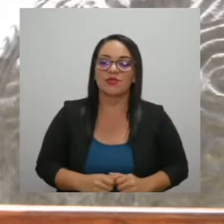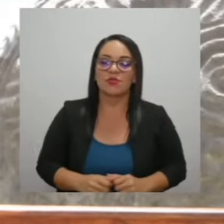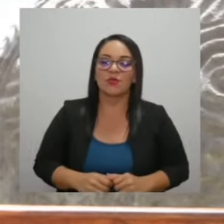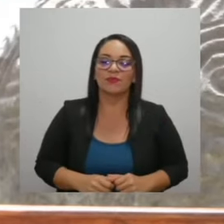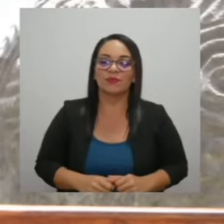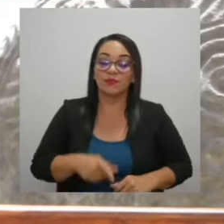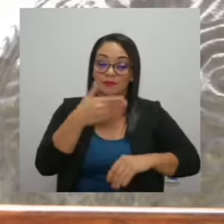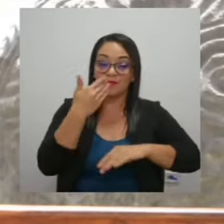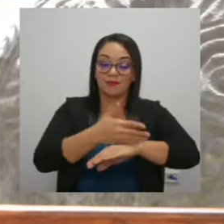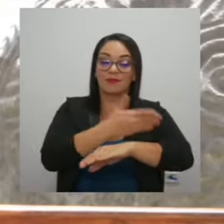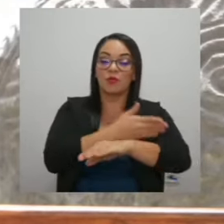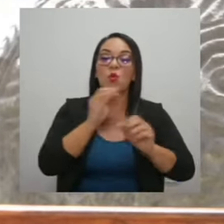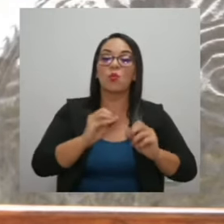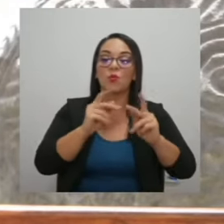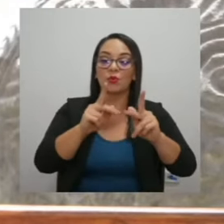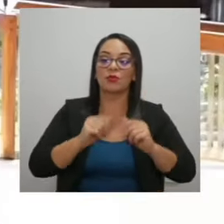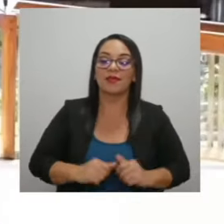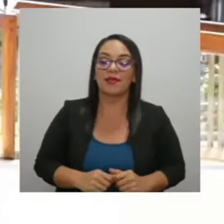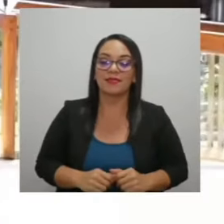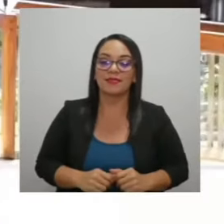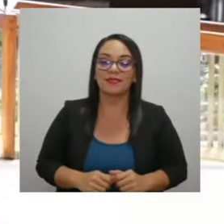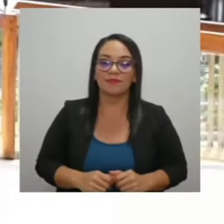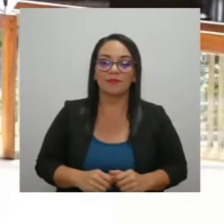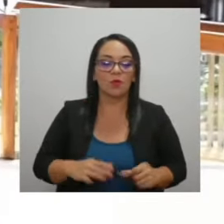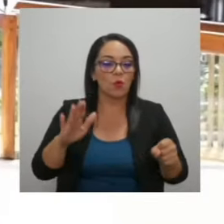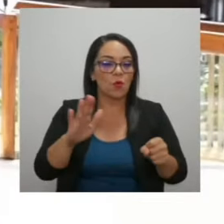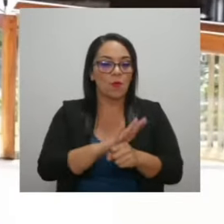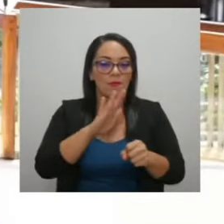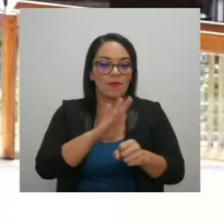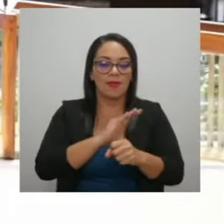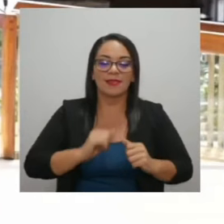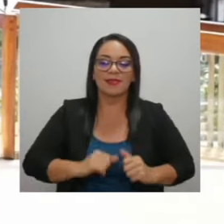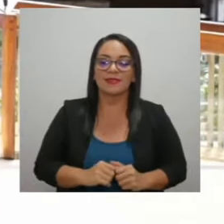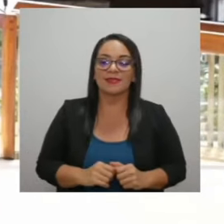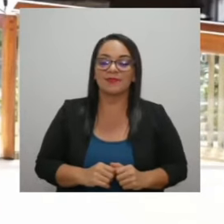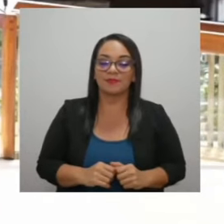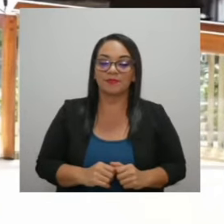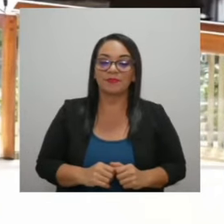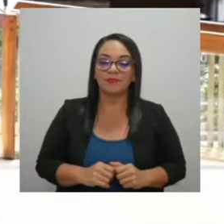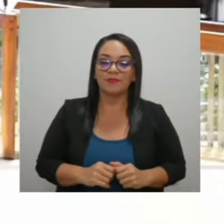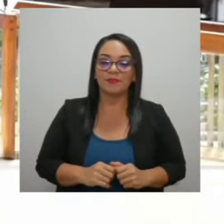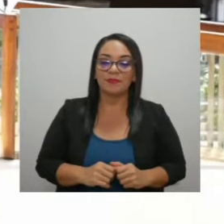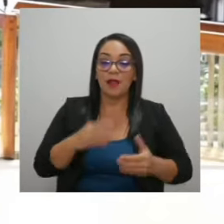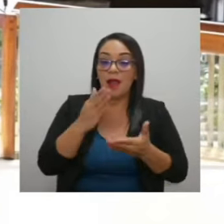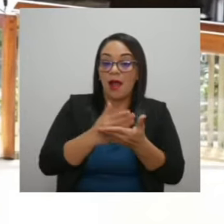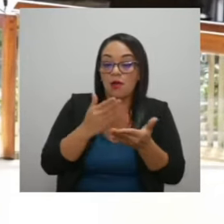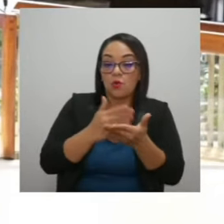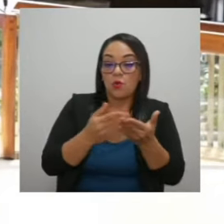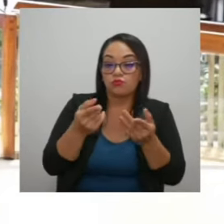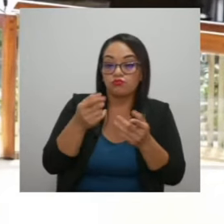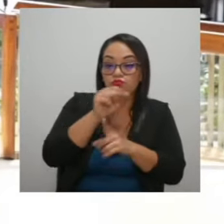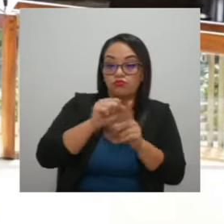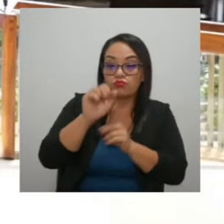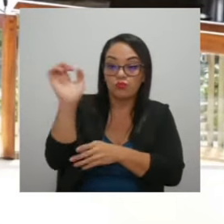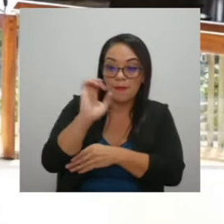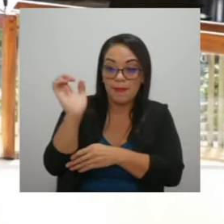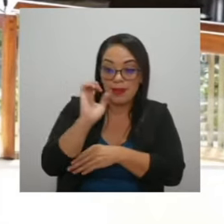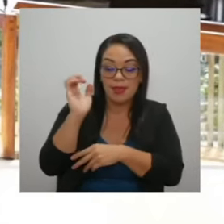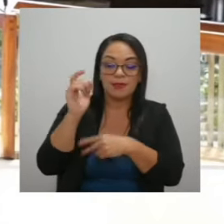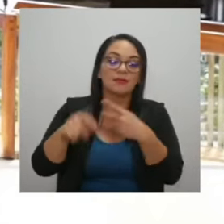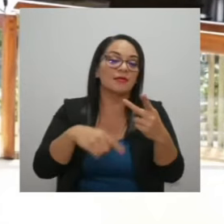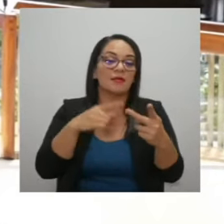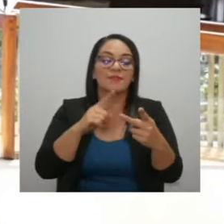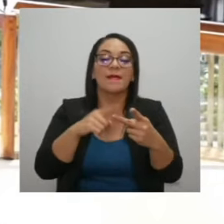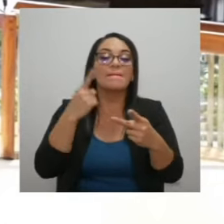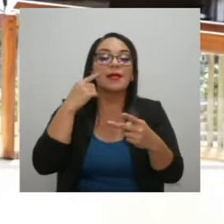a mejorar las oportunidades integrales, tanto para cuando tengamos alguna emergencia, como para que los estudiantes